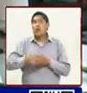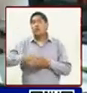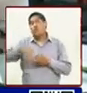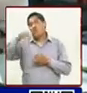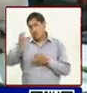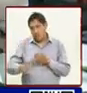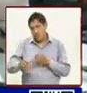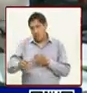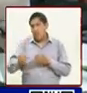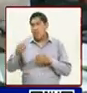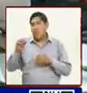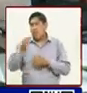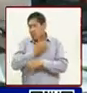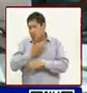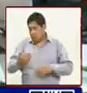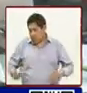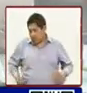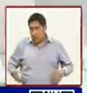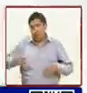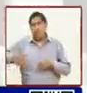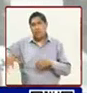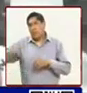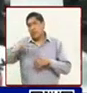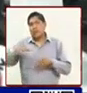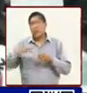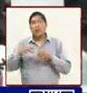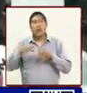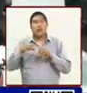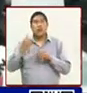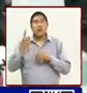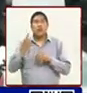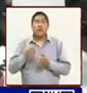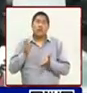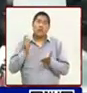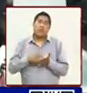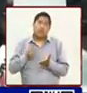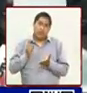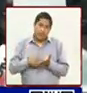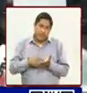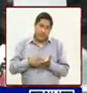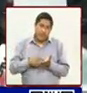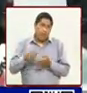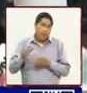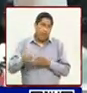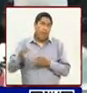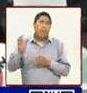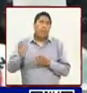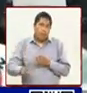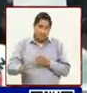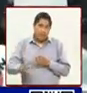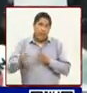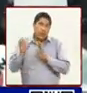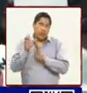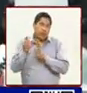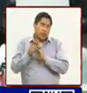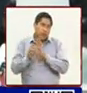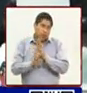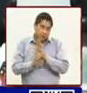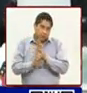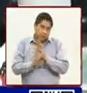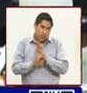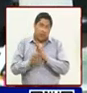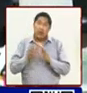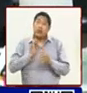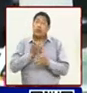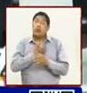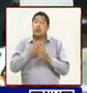deber que tiene como presidente de la Asamblea Legislativa Departamental. Solamente estamos exigiendo cumplimiento de la Constitución Política del Estado,